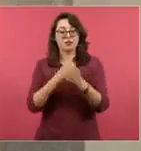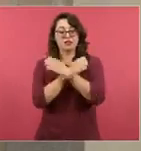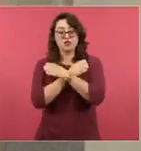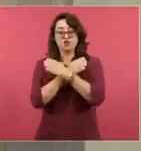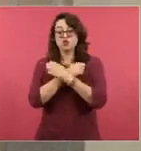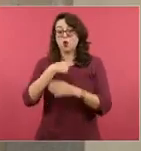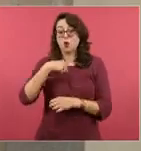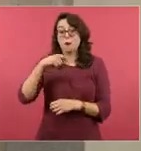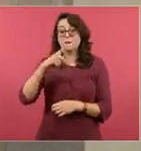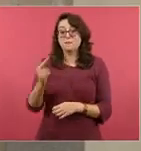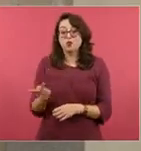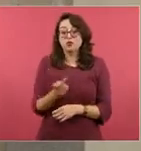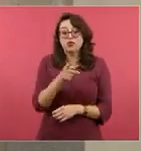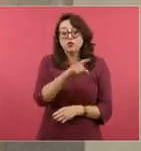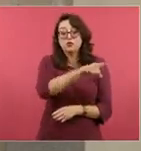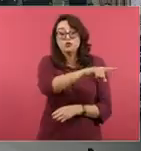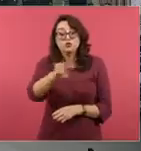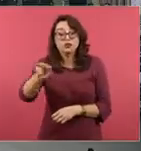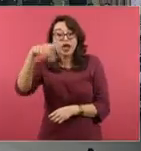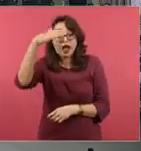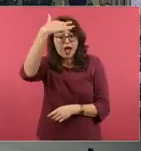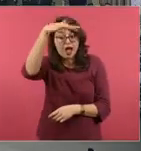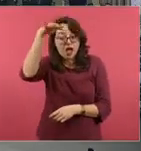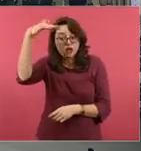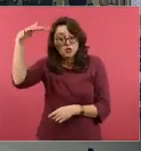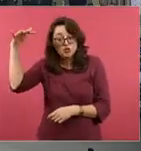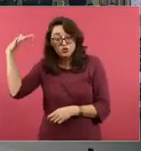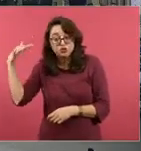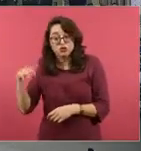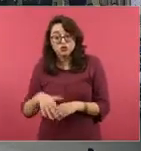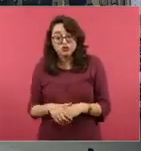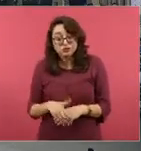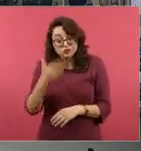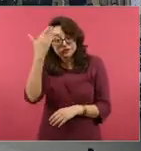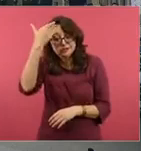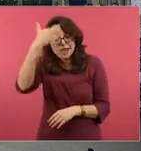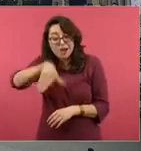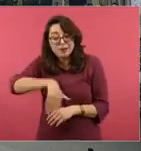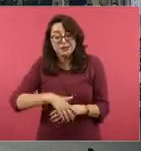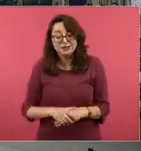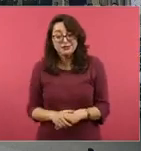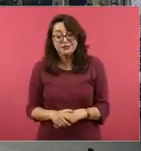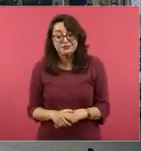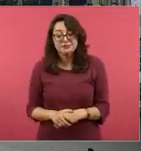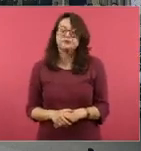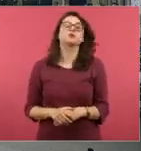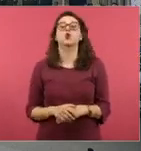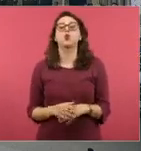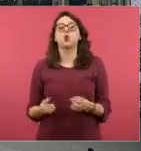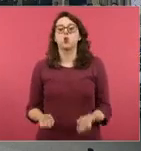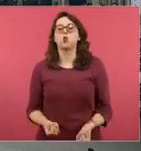aquí presentes, de los que nos escuchan, saben, por ejemplo, cuando piensa uno en un medio?